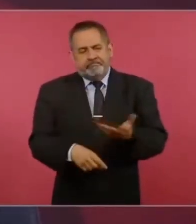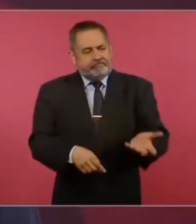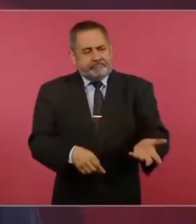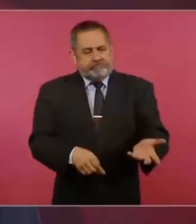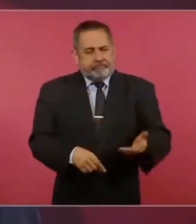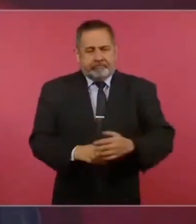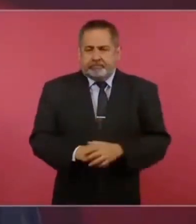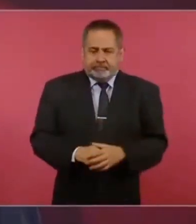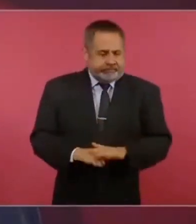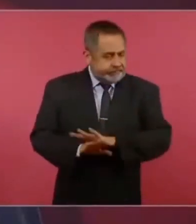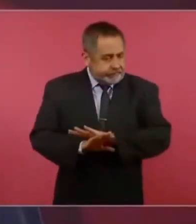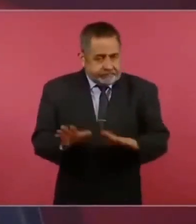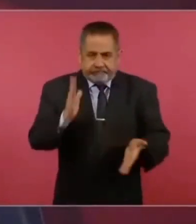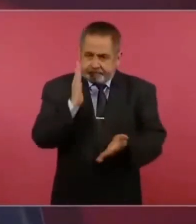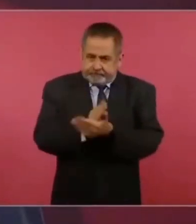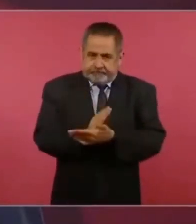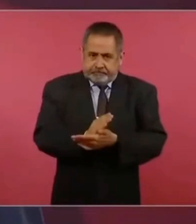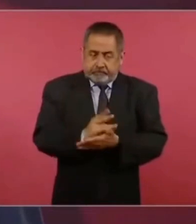Nunca más.